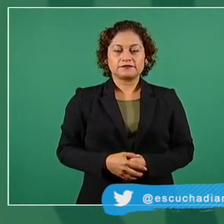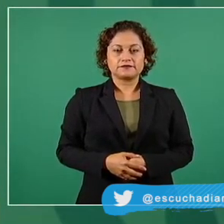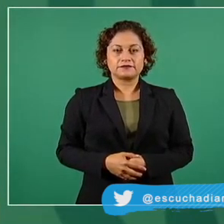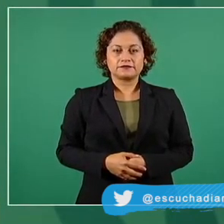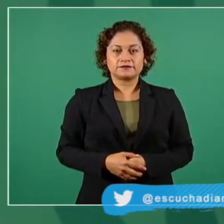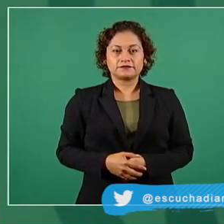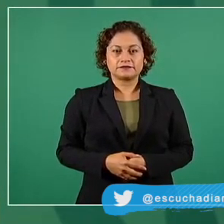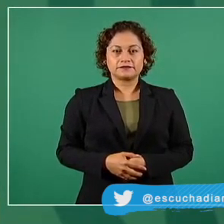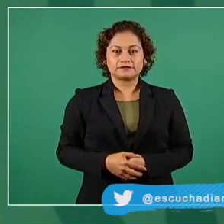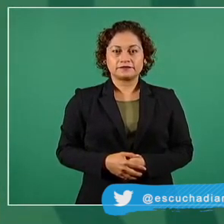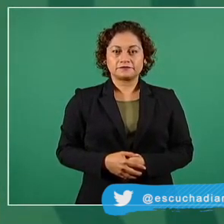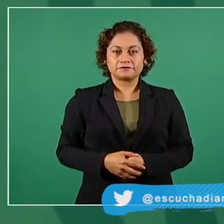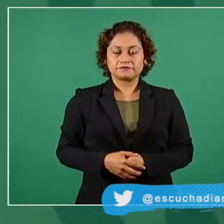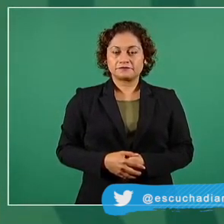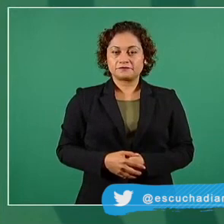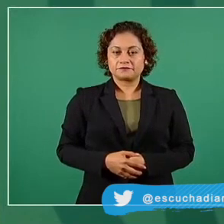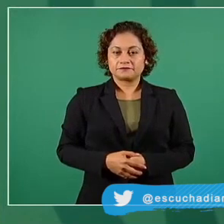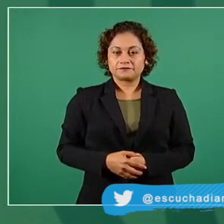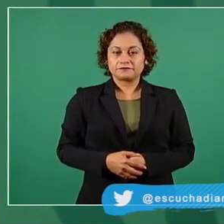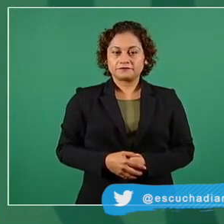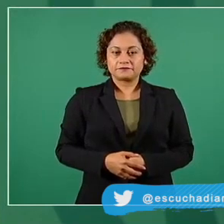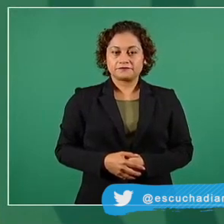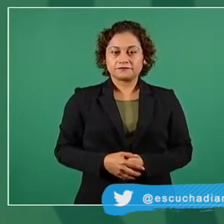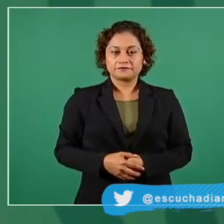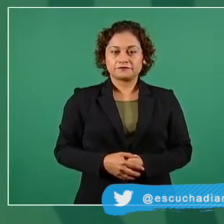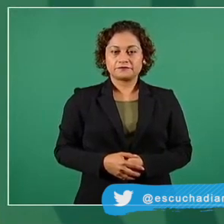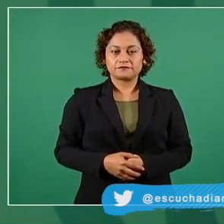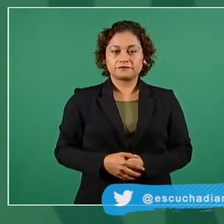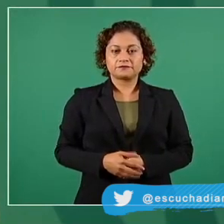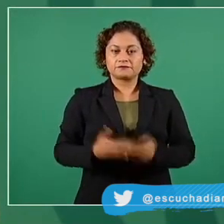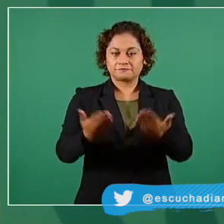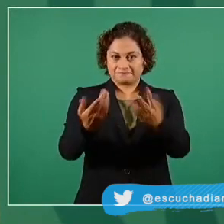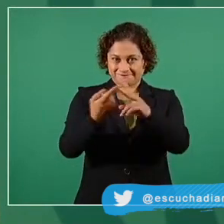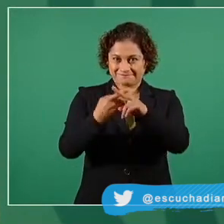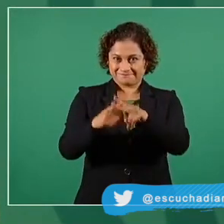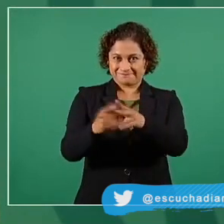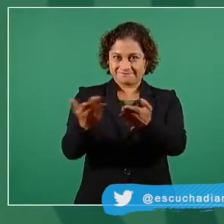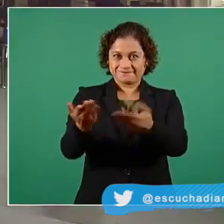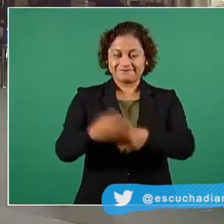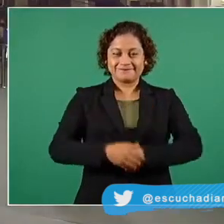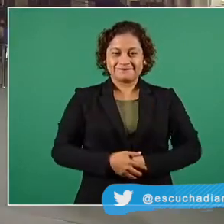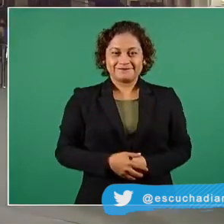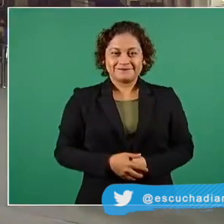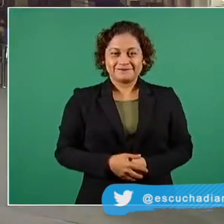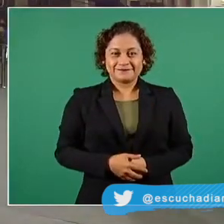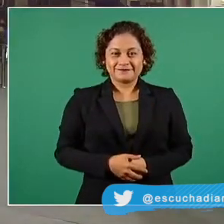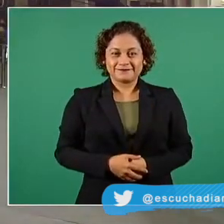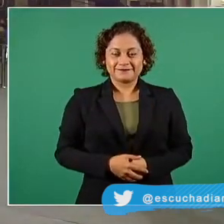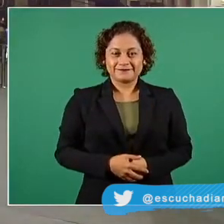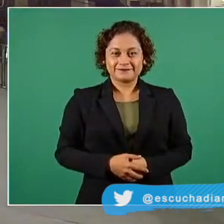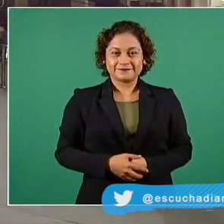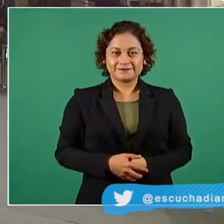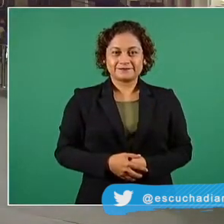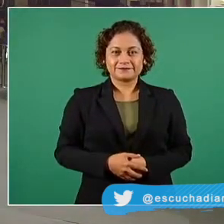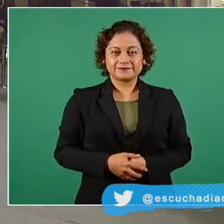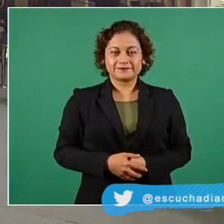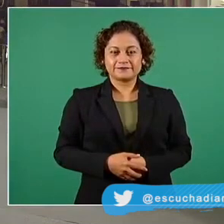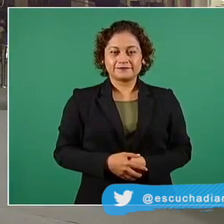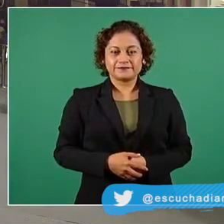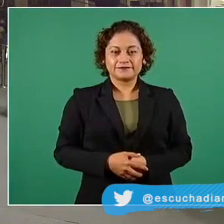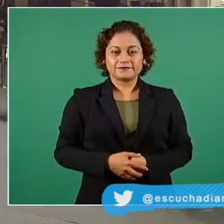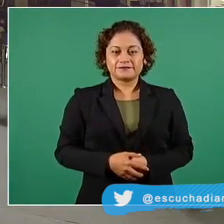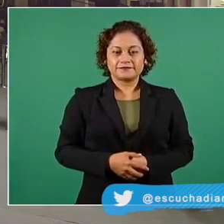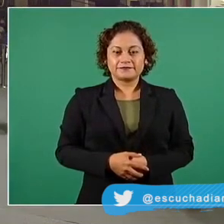Ayer magistrados se reunieron y destituyeron al presidente. Recordó que este presidente, faltando a la ética profesional, insultó